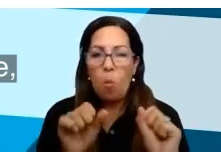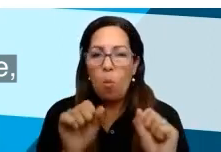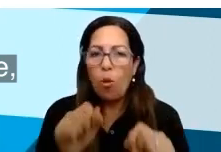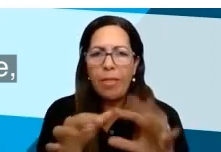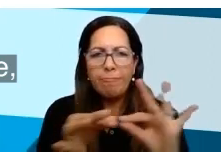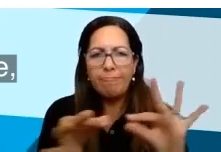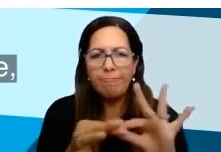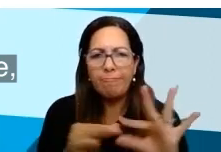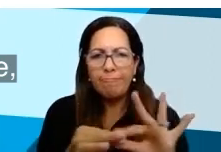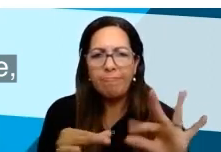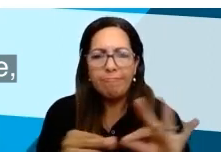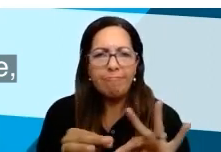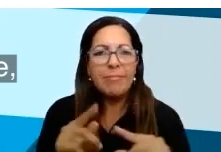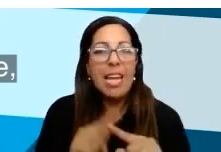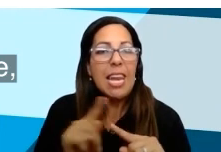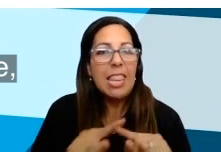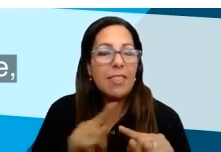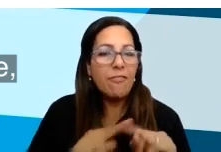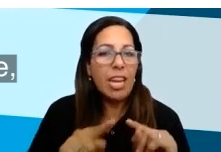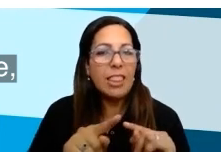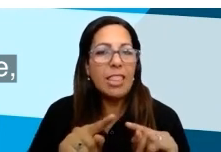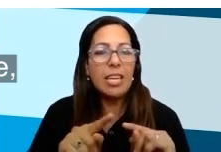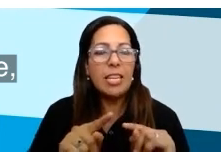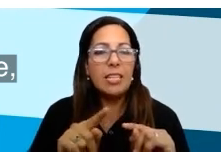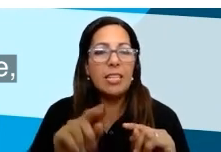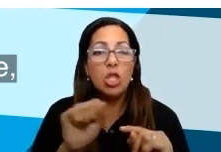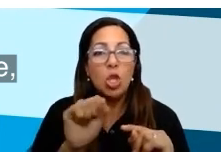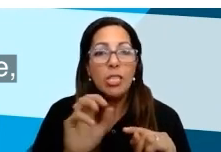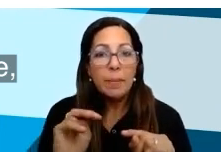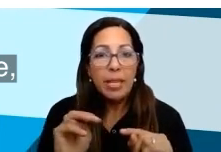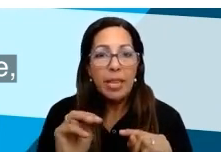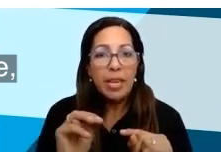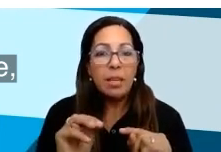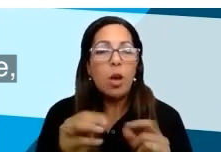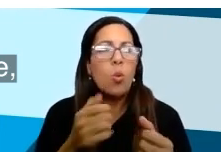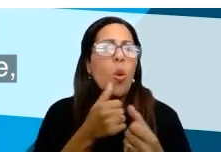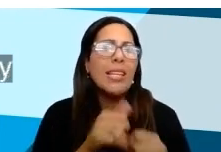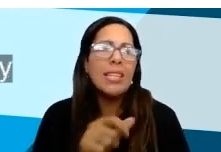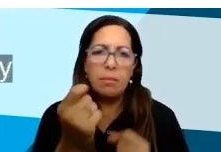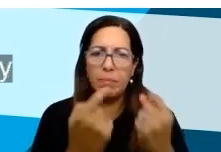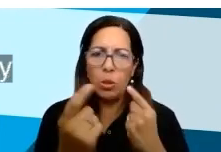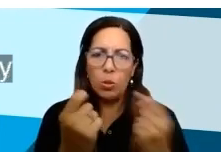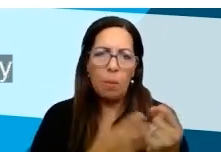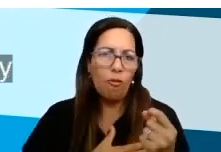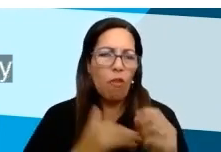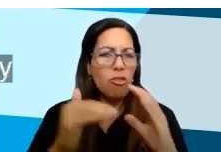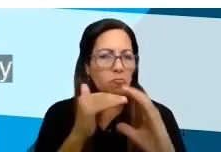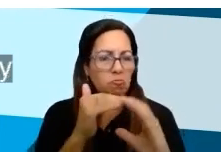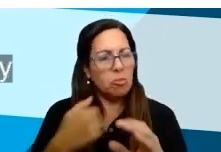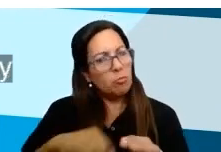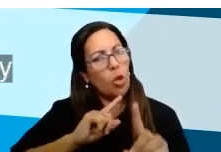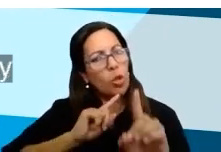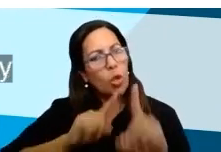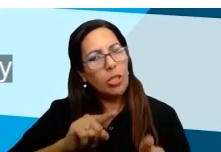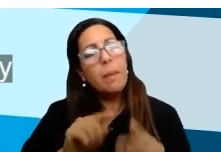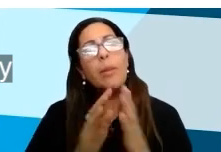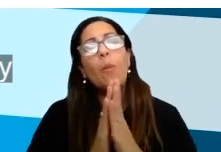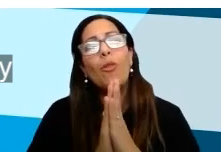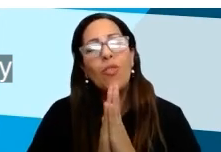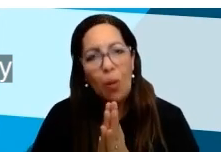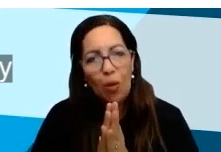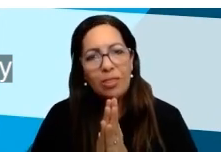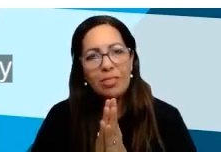pueden hacer preguntas en las diferentes plataformas. Si tienen alguna pregunta específica, nos envía un correo electrónico, nos comunicamos con ustedes, pero por favor, no